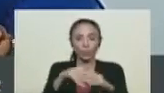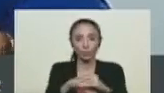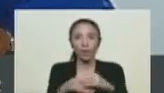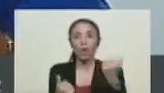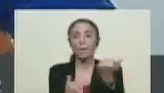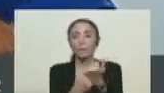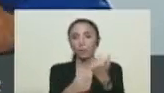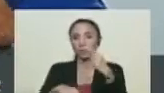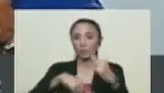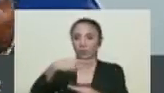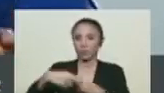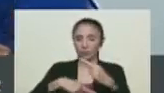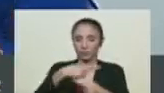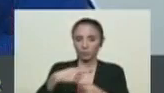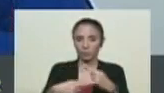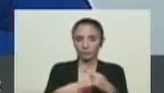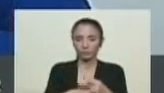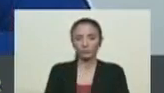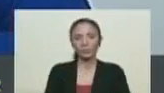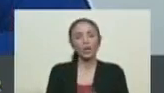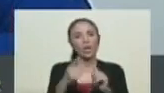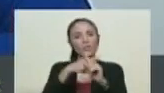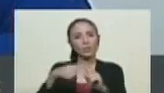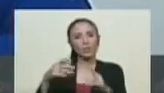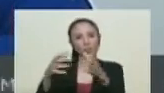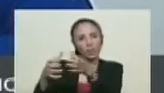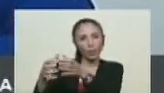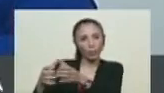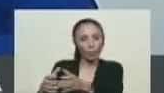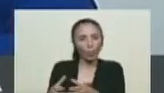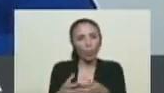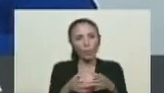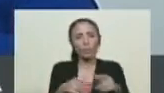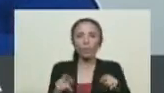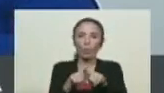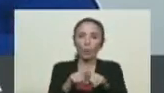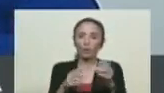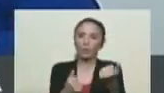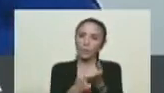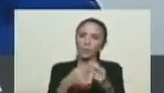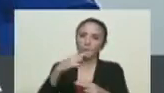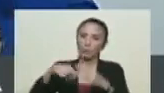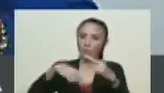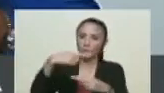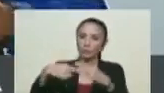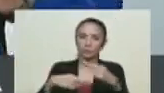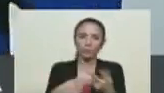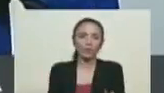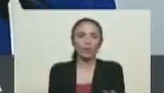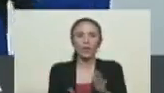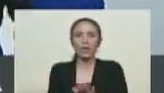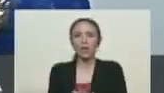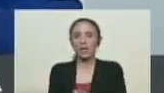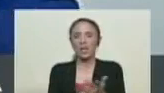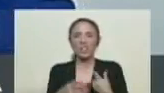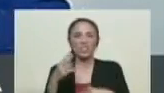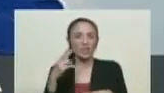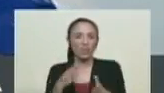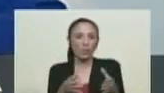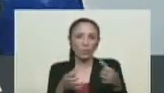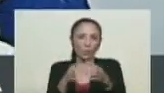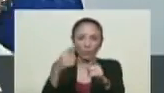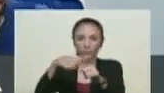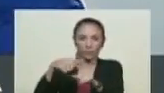Venezuela, el Partido Patria para Todos, el Movimiento Revolucionario Tupamaro, el Partido Ora, entre otros que